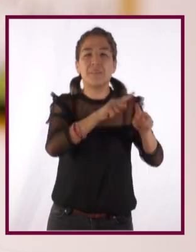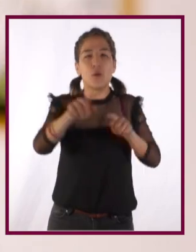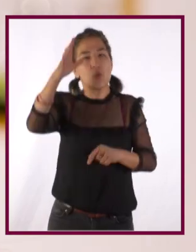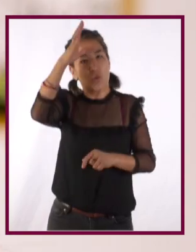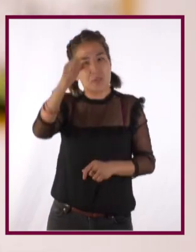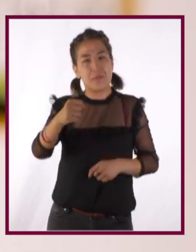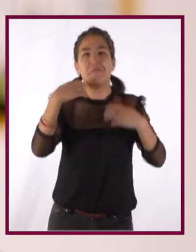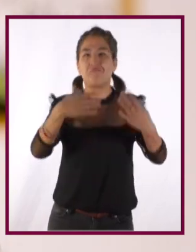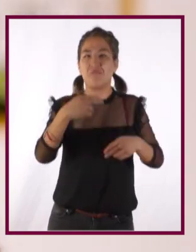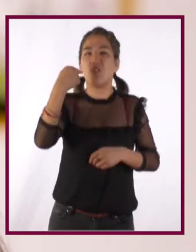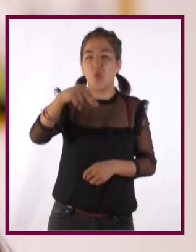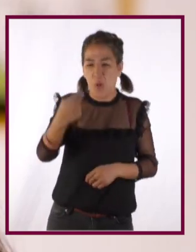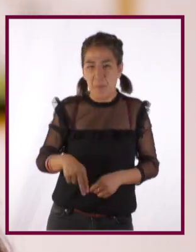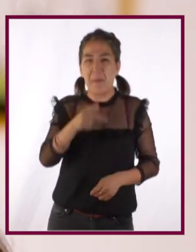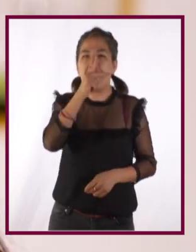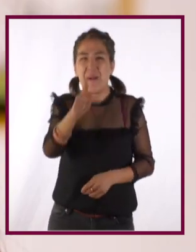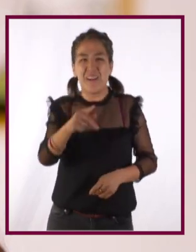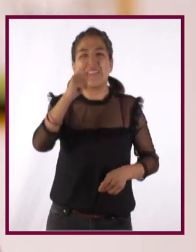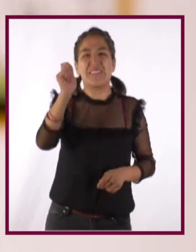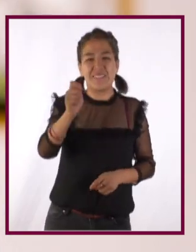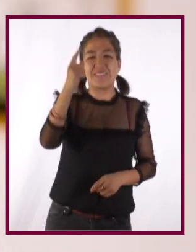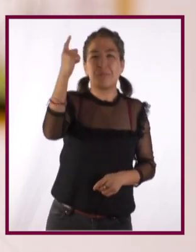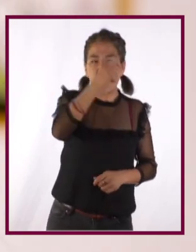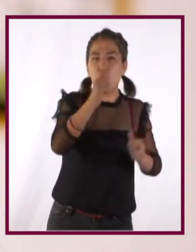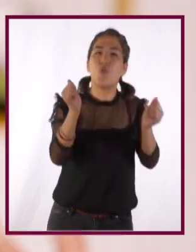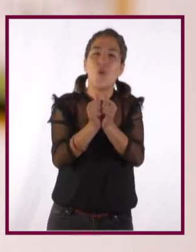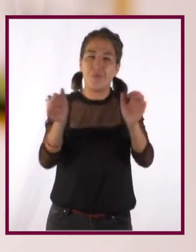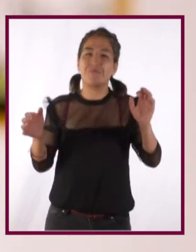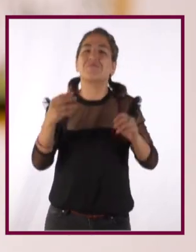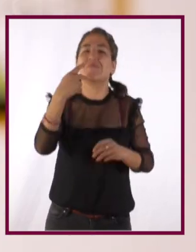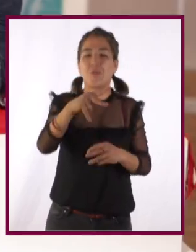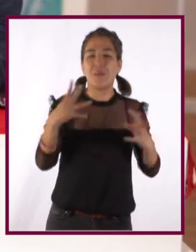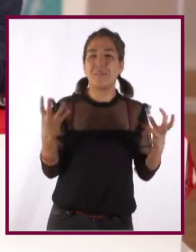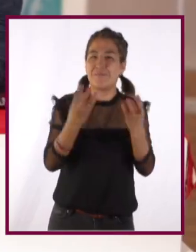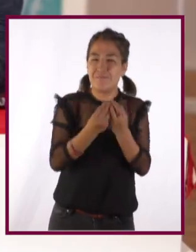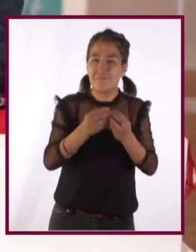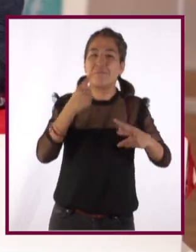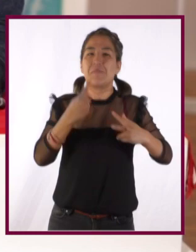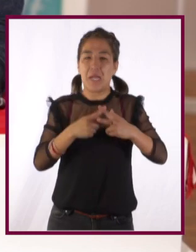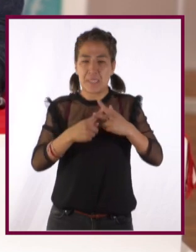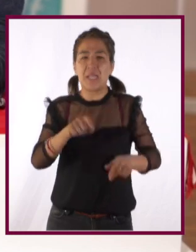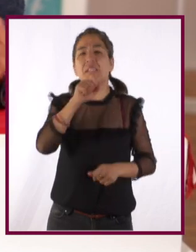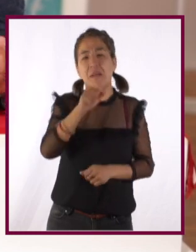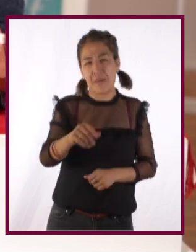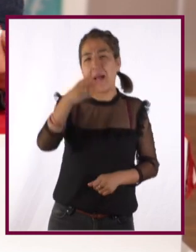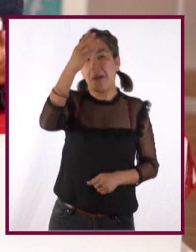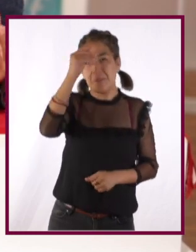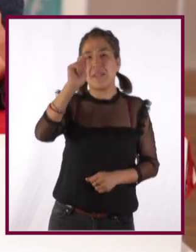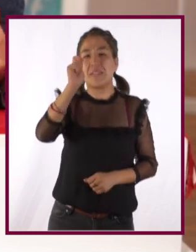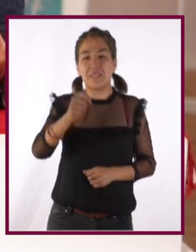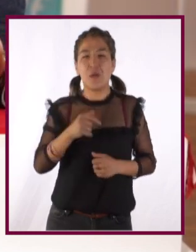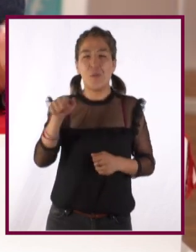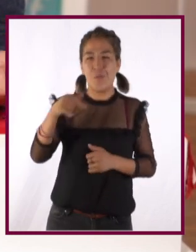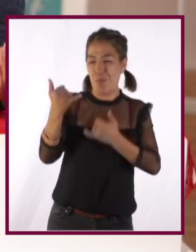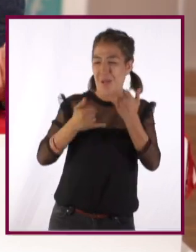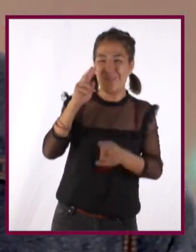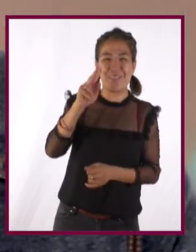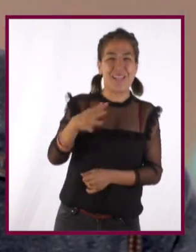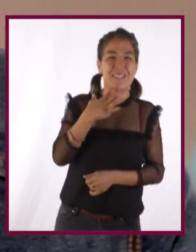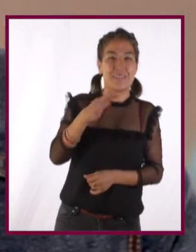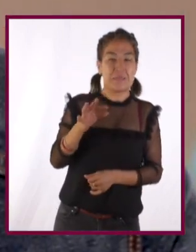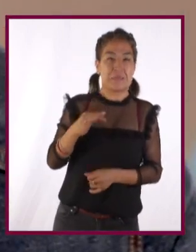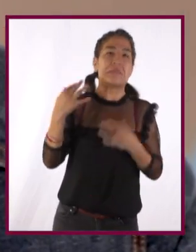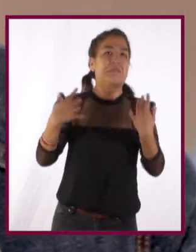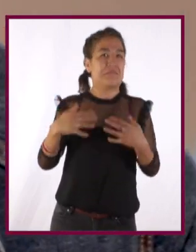en elementos conceptuales muy relevantes que nos puede ayudar a pensar matemáticamente. También aprendimos que aunque un juego